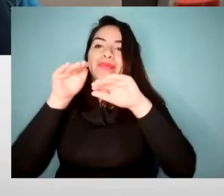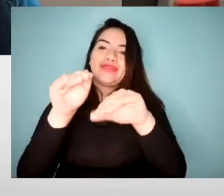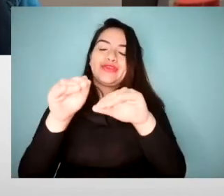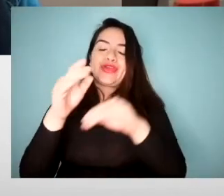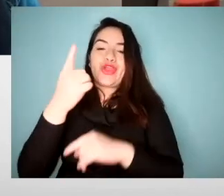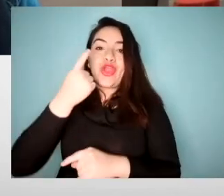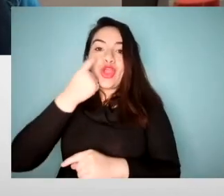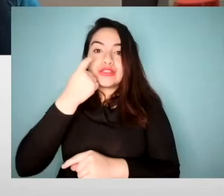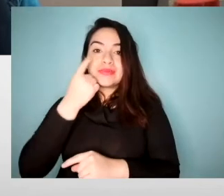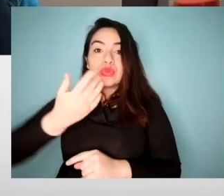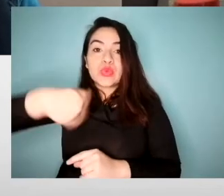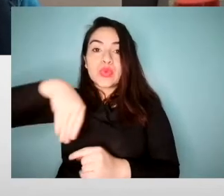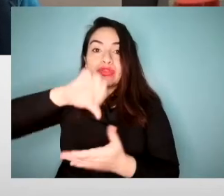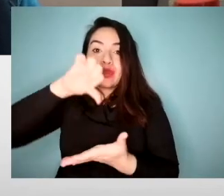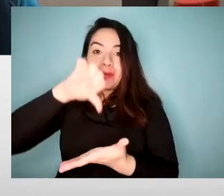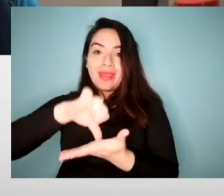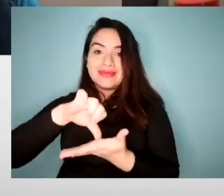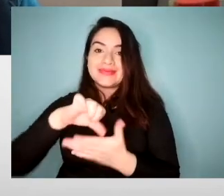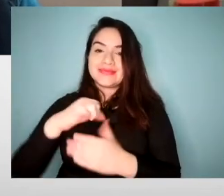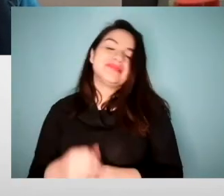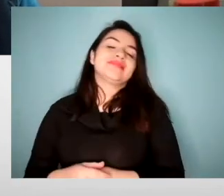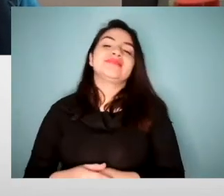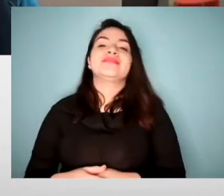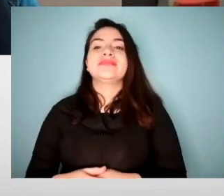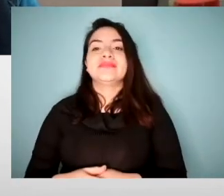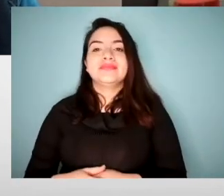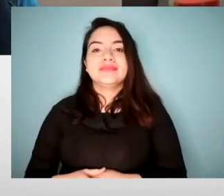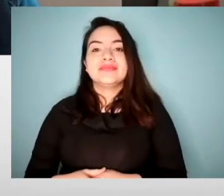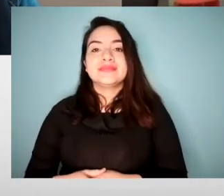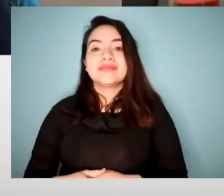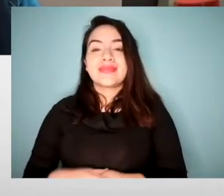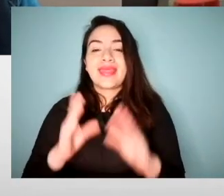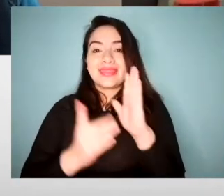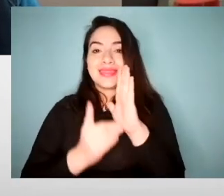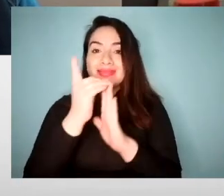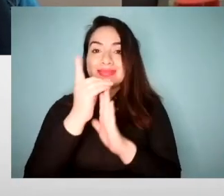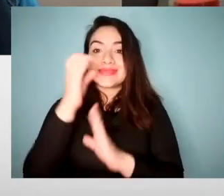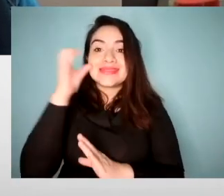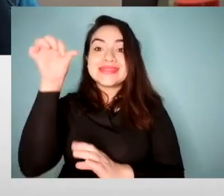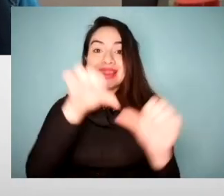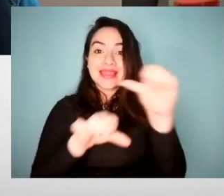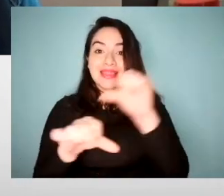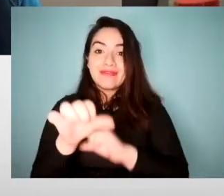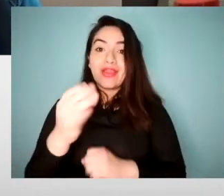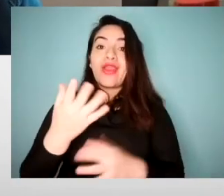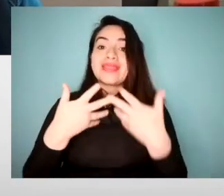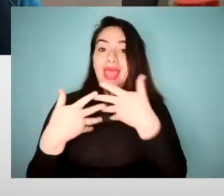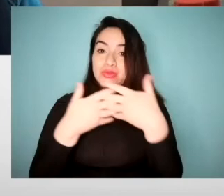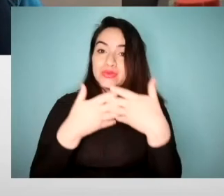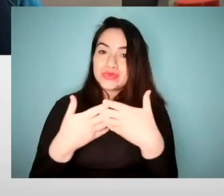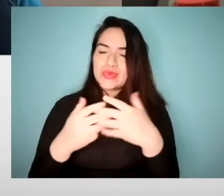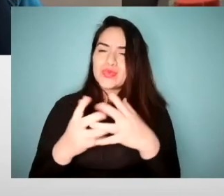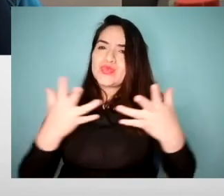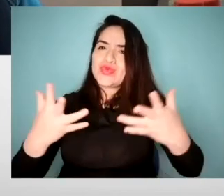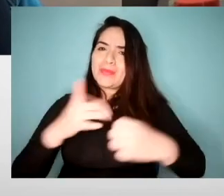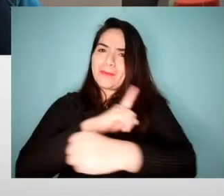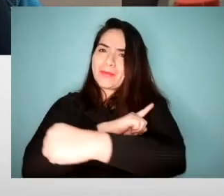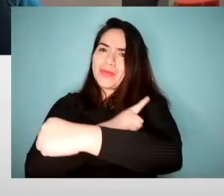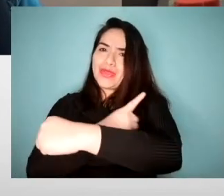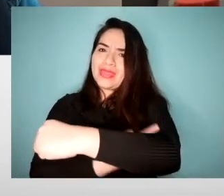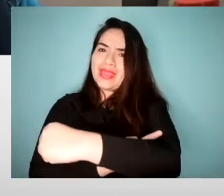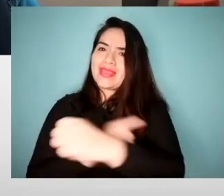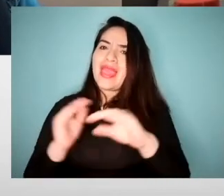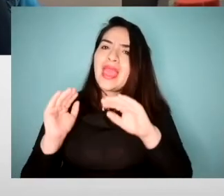nuestros países y hacer que, en el fondo, el desarrollo científico en Estados Unidos sea tan potente por todo el aporte que